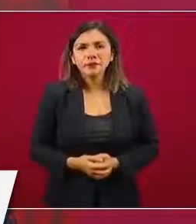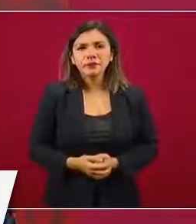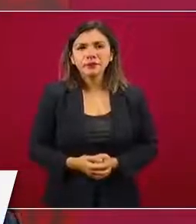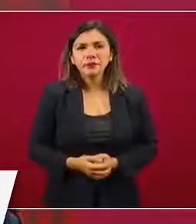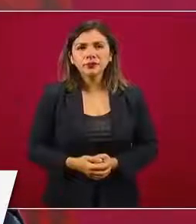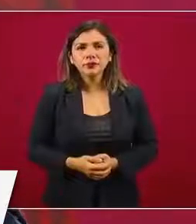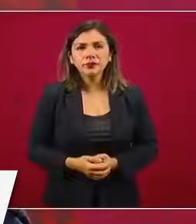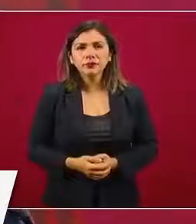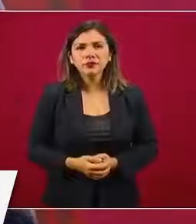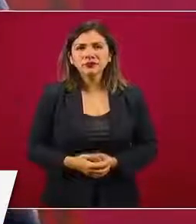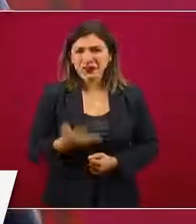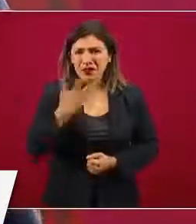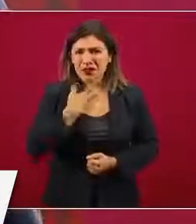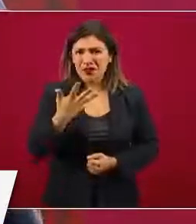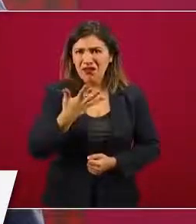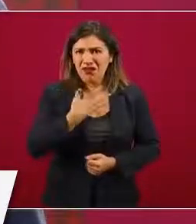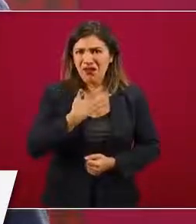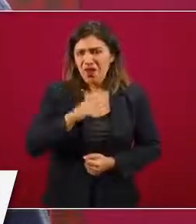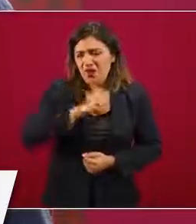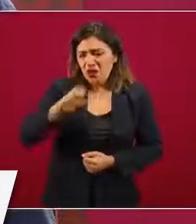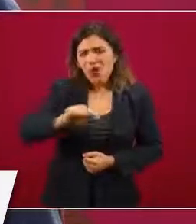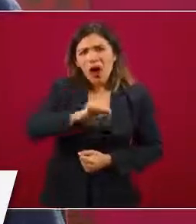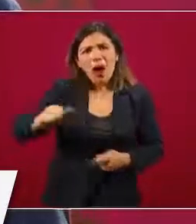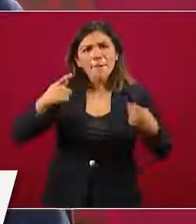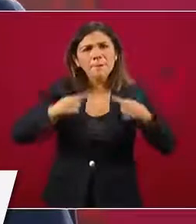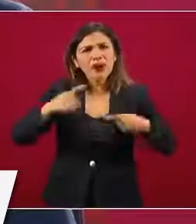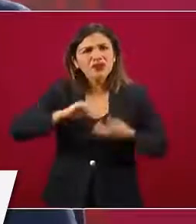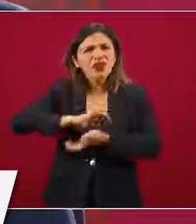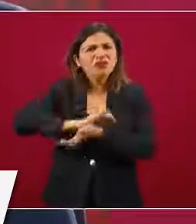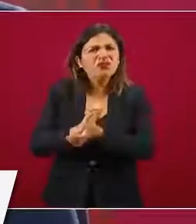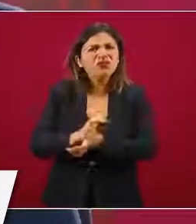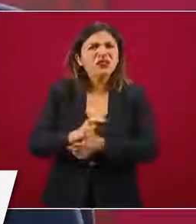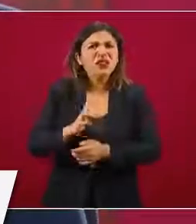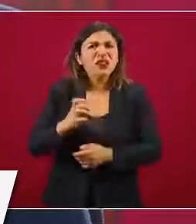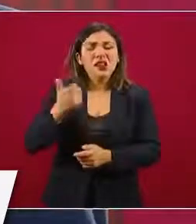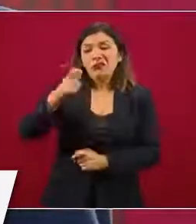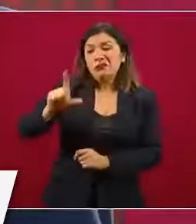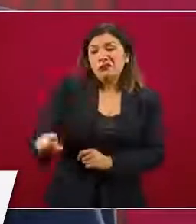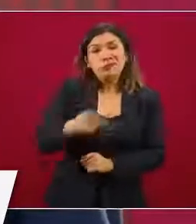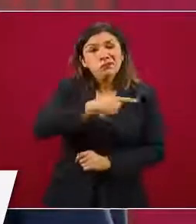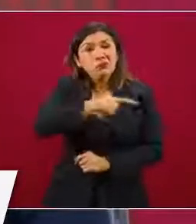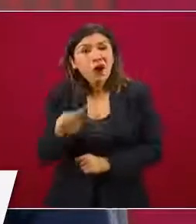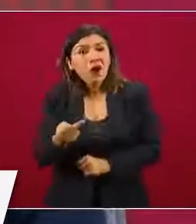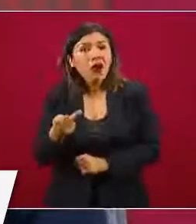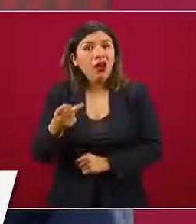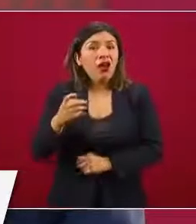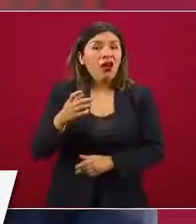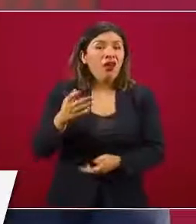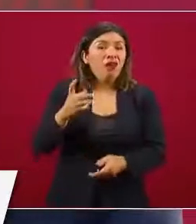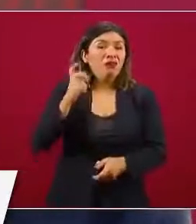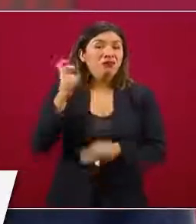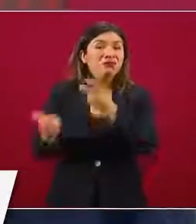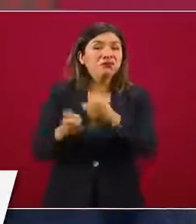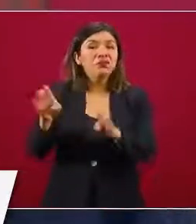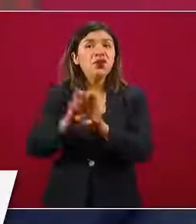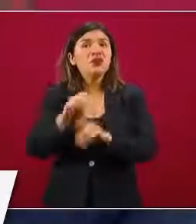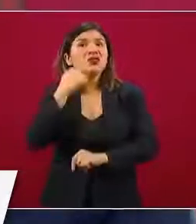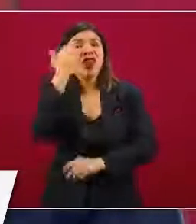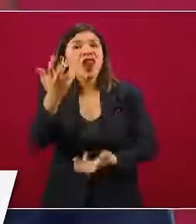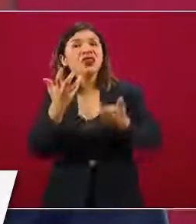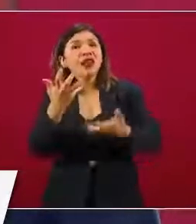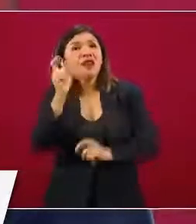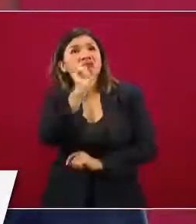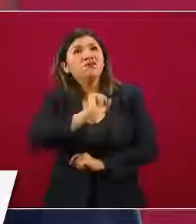Todo el racismo que existe, el clasismo que lleva al aspiracionismo,